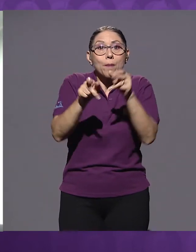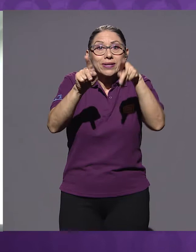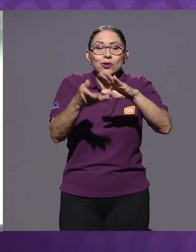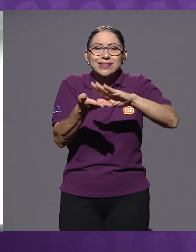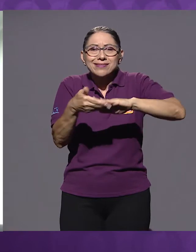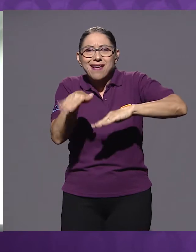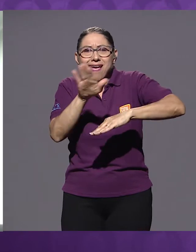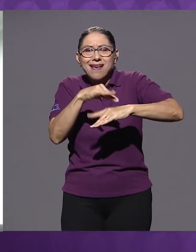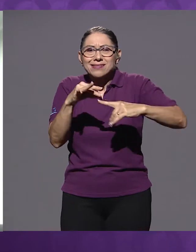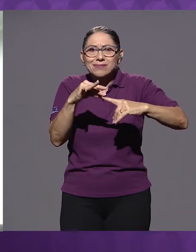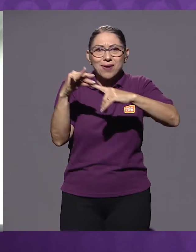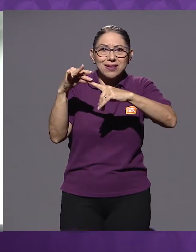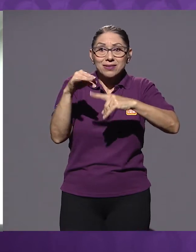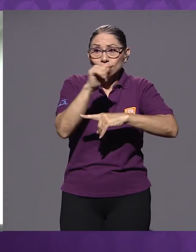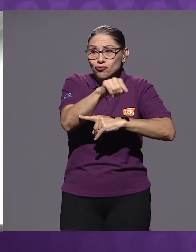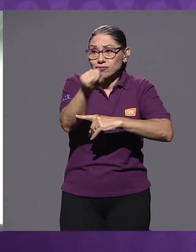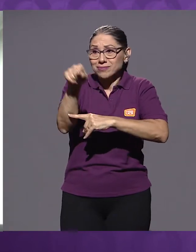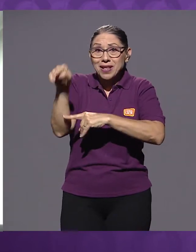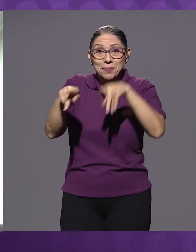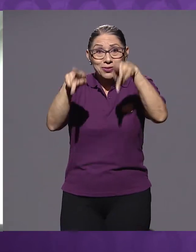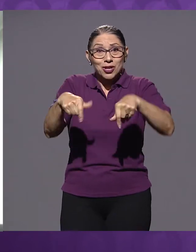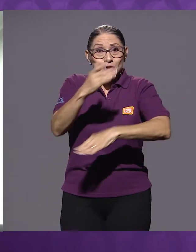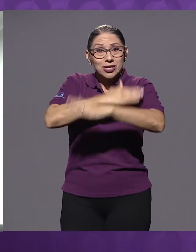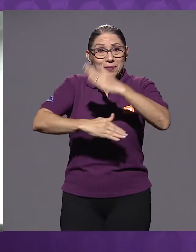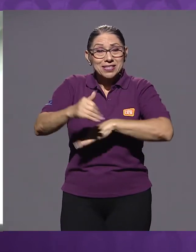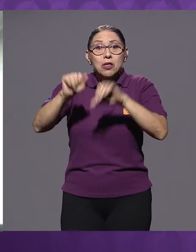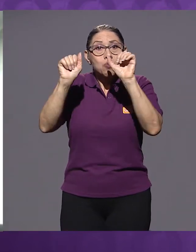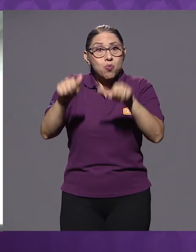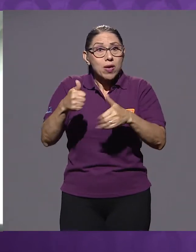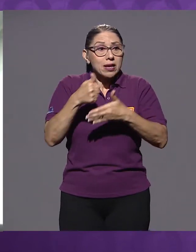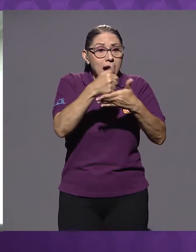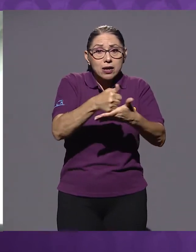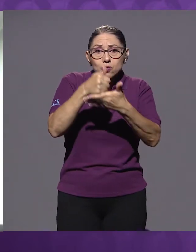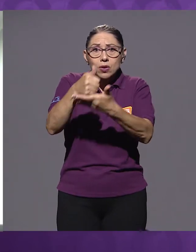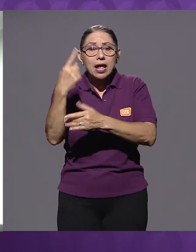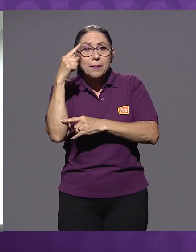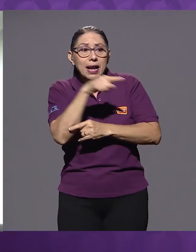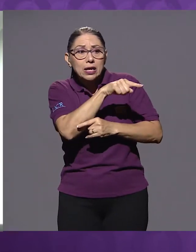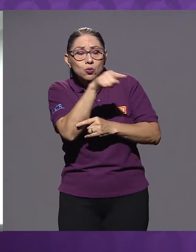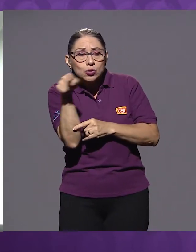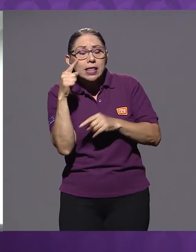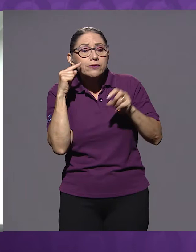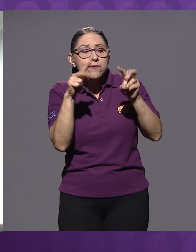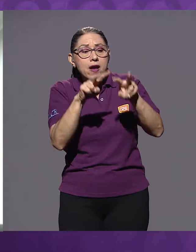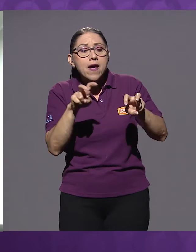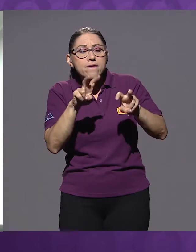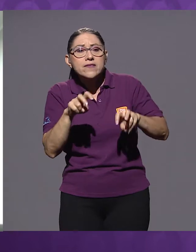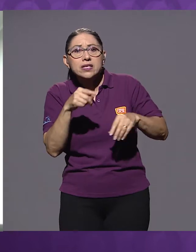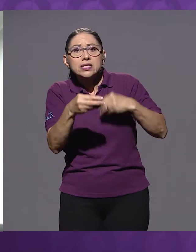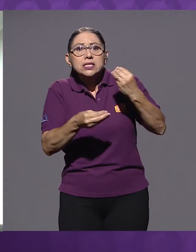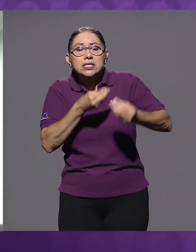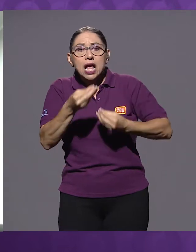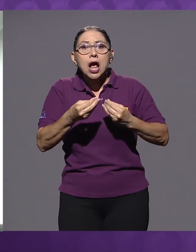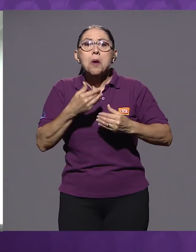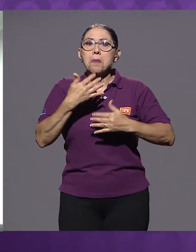colectivo social de personas con discapacidad que los pueden ayudar a revisar estos textos, a revisar estos contenidos para que se vayan con el